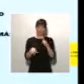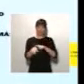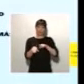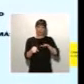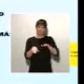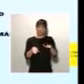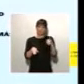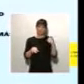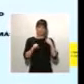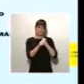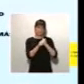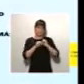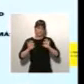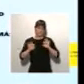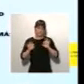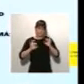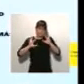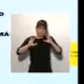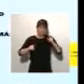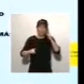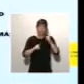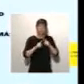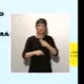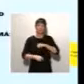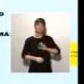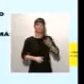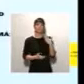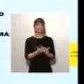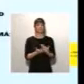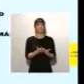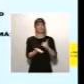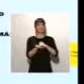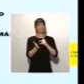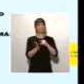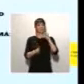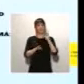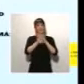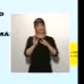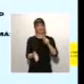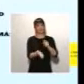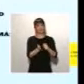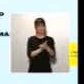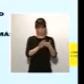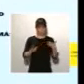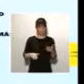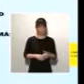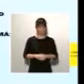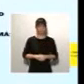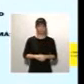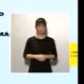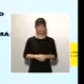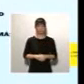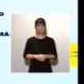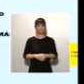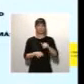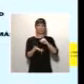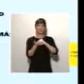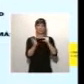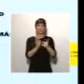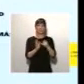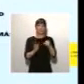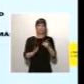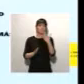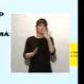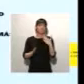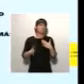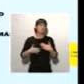que España dispone de técnicas de diagnóstico rápido. Técnicas que no pueden ser cualquier técnica de